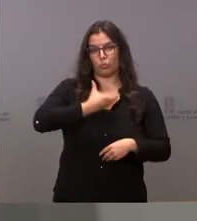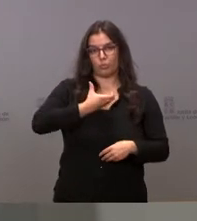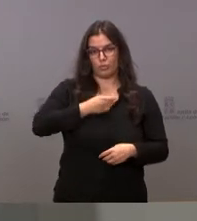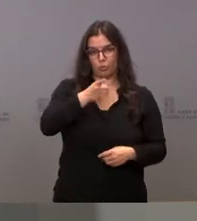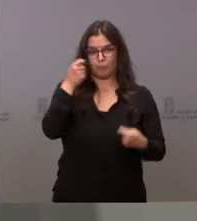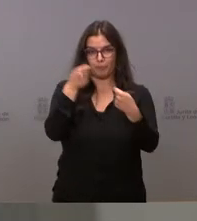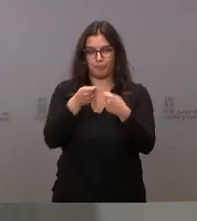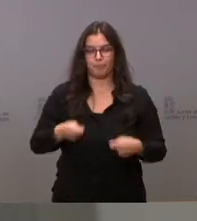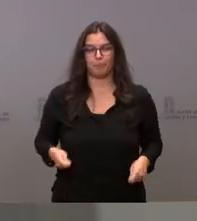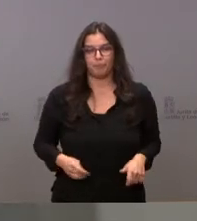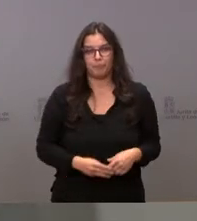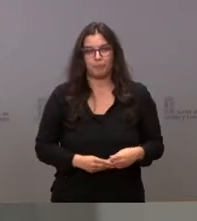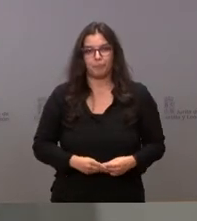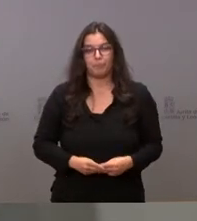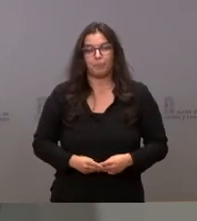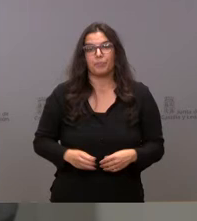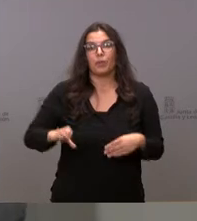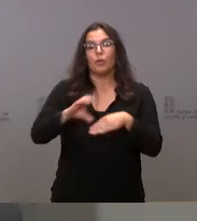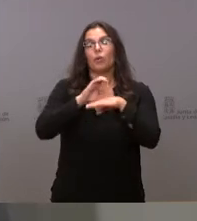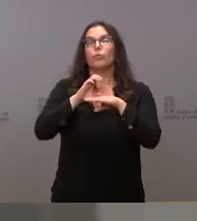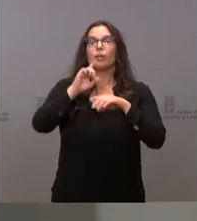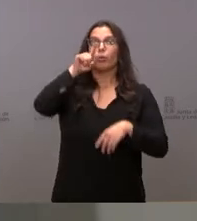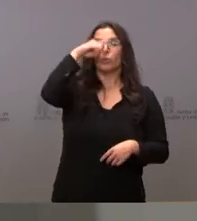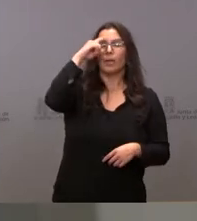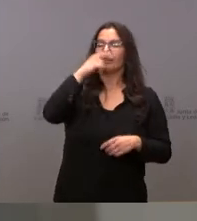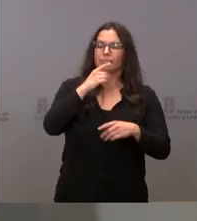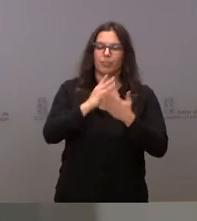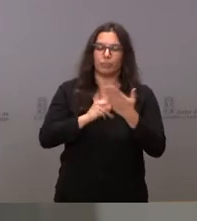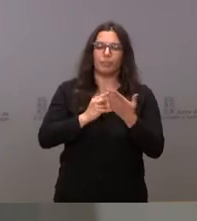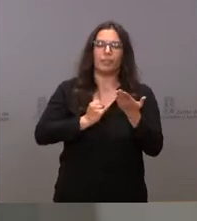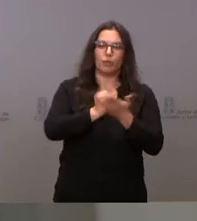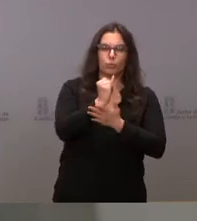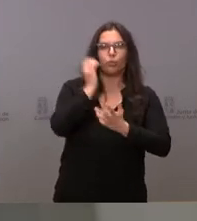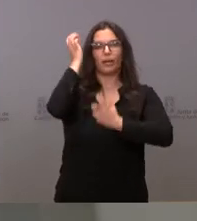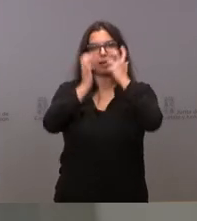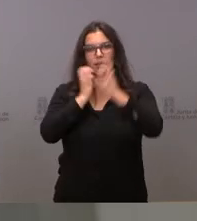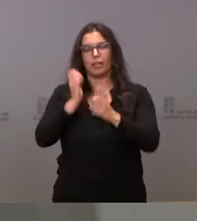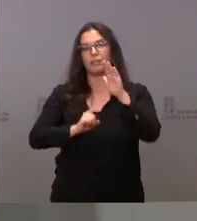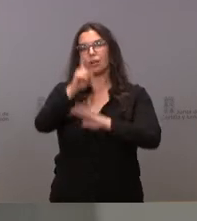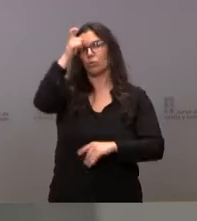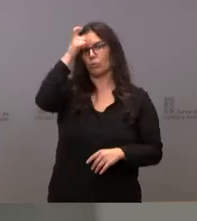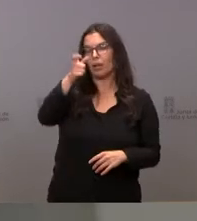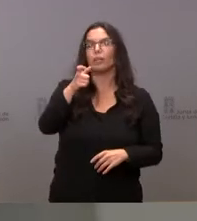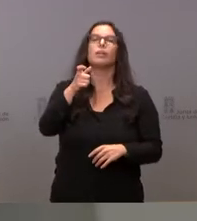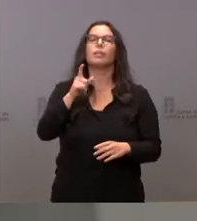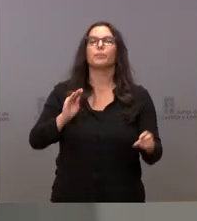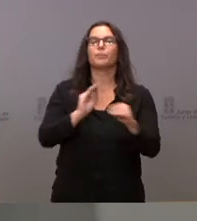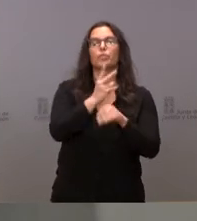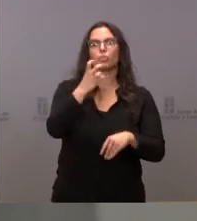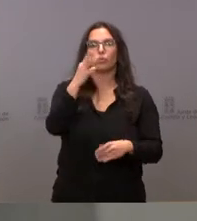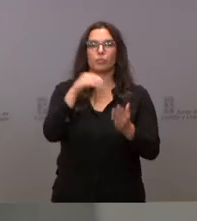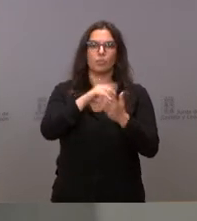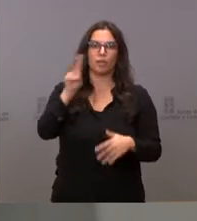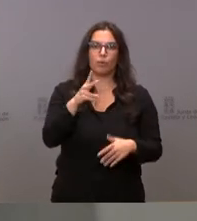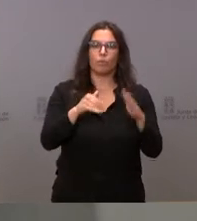Ayuntamiento. La Consejería de Agricultura, Ganadería y Desarrollo Rural destina más de 250.000 euros a